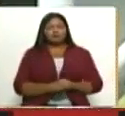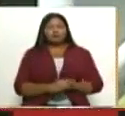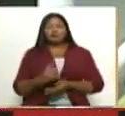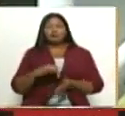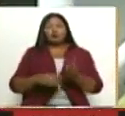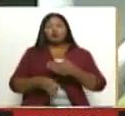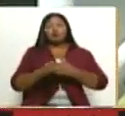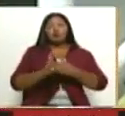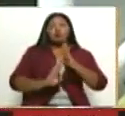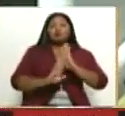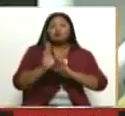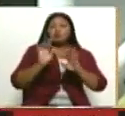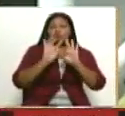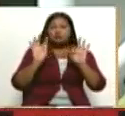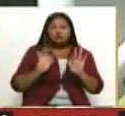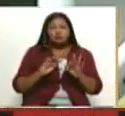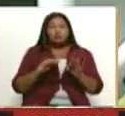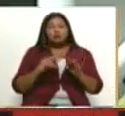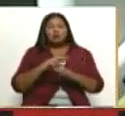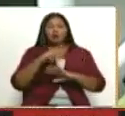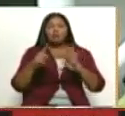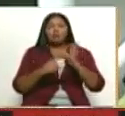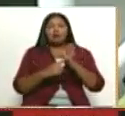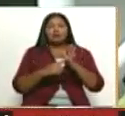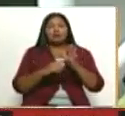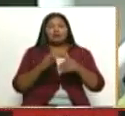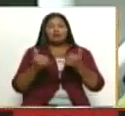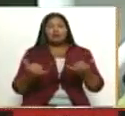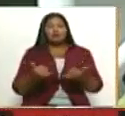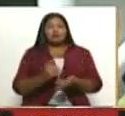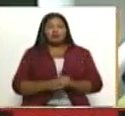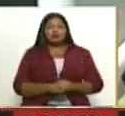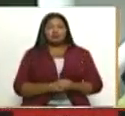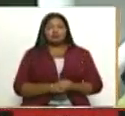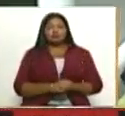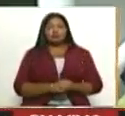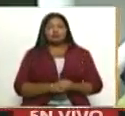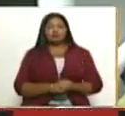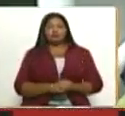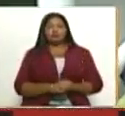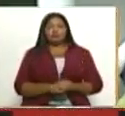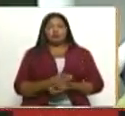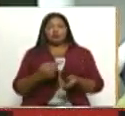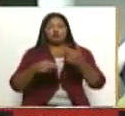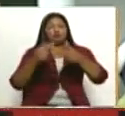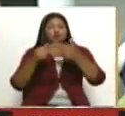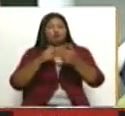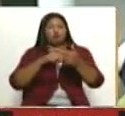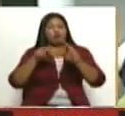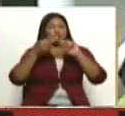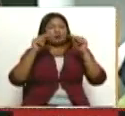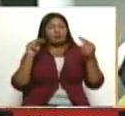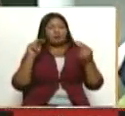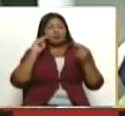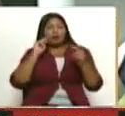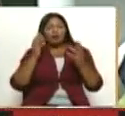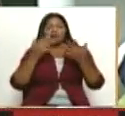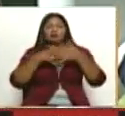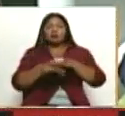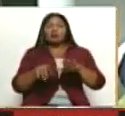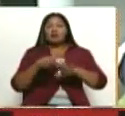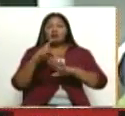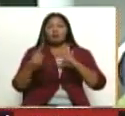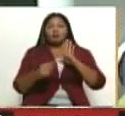continuar avanzando de forma concreta y eficaz para la construcción de una paz integral